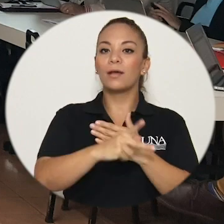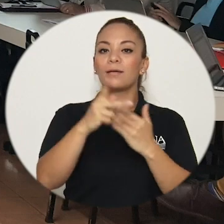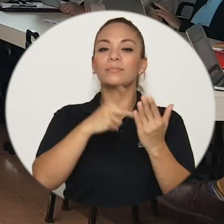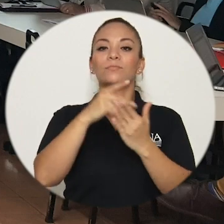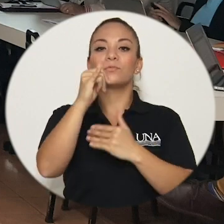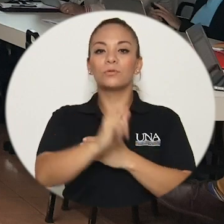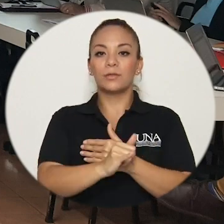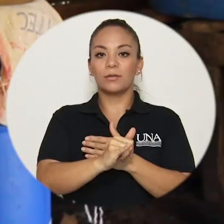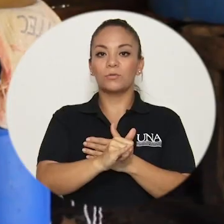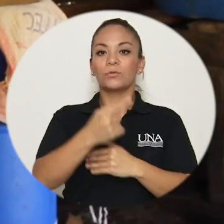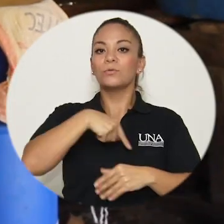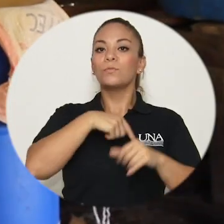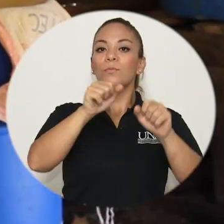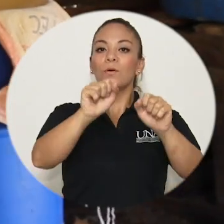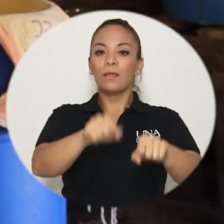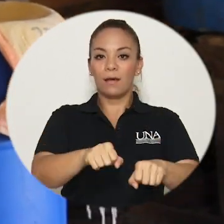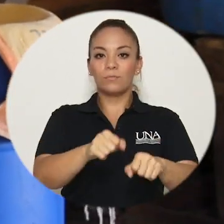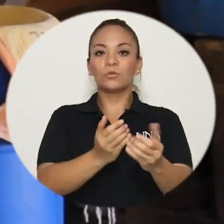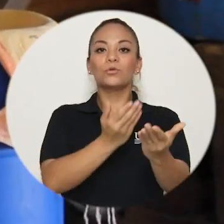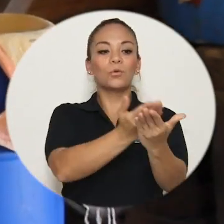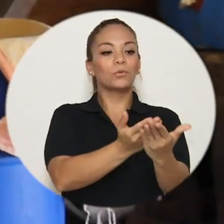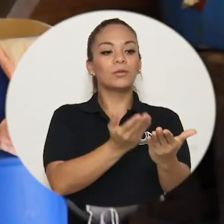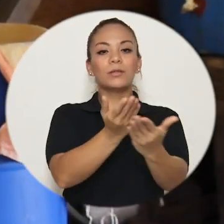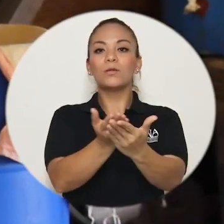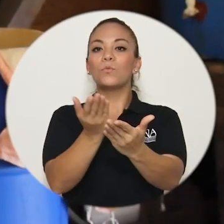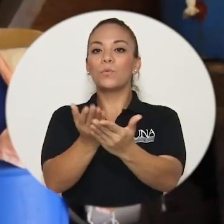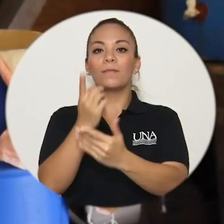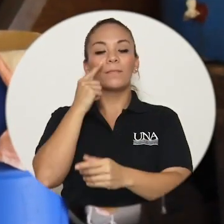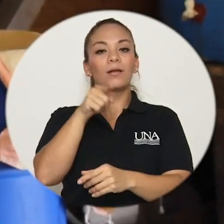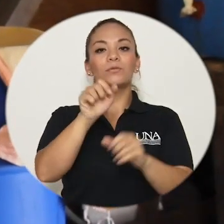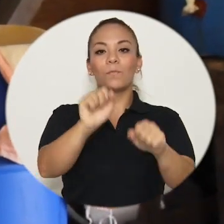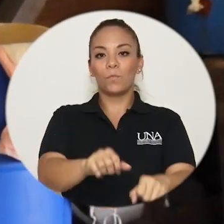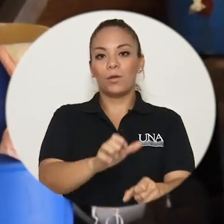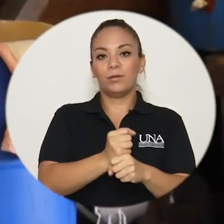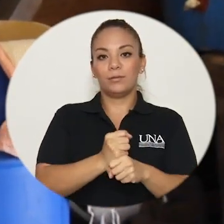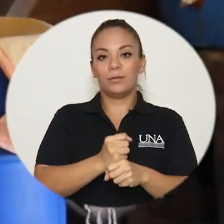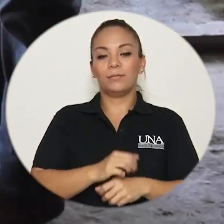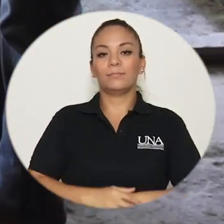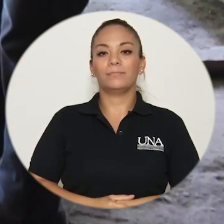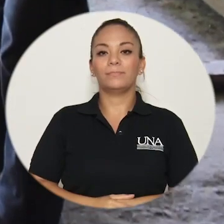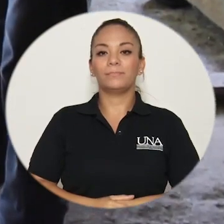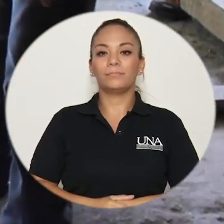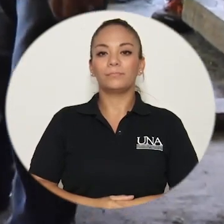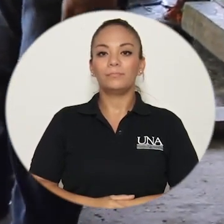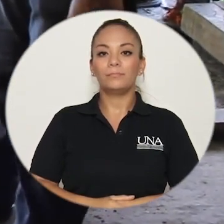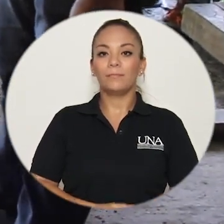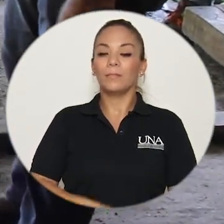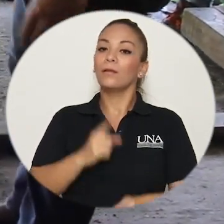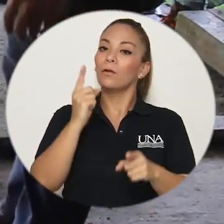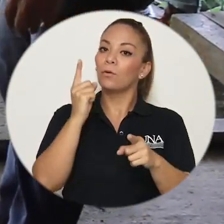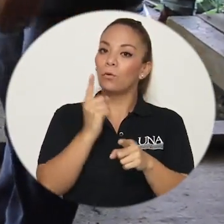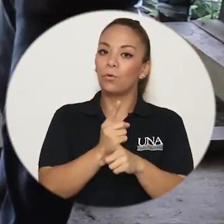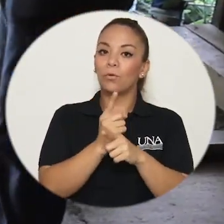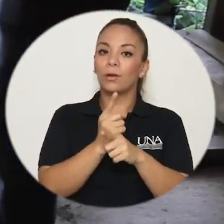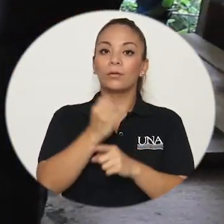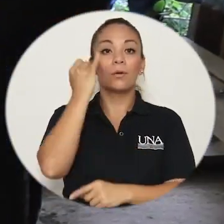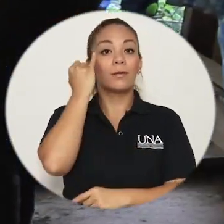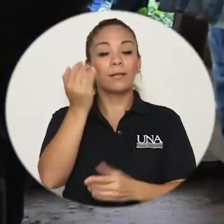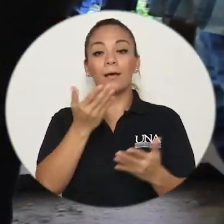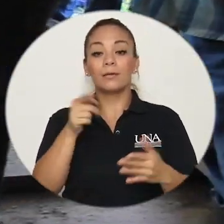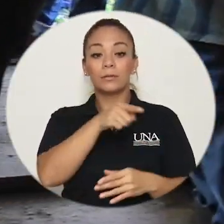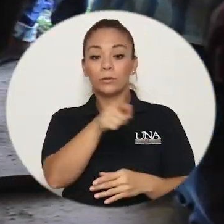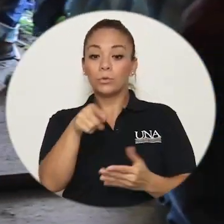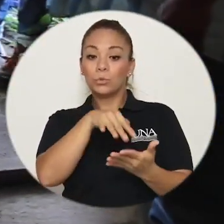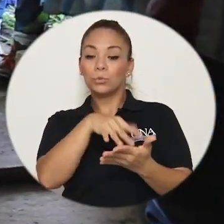y proyectos en donde podamos contribuir a que esto pueda realizarse. Exactamente, la idea es que